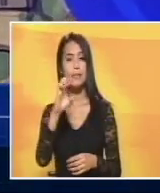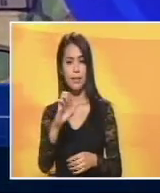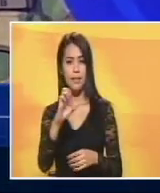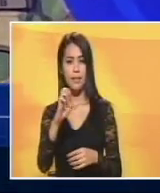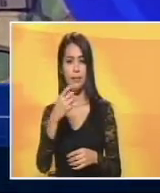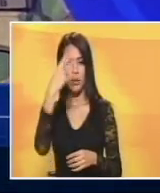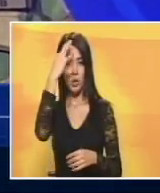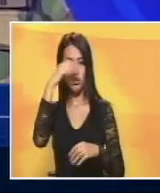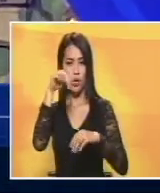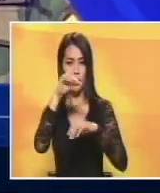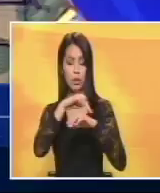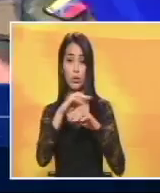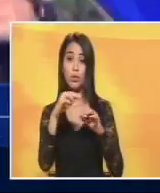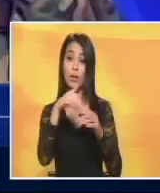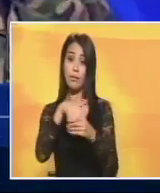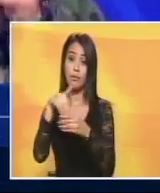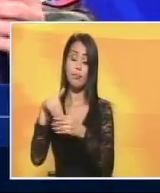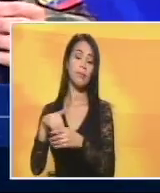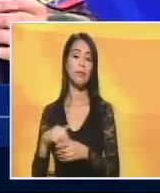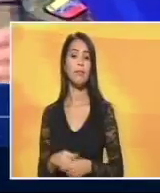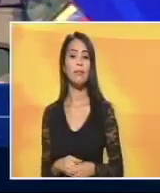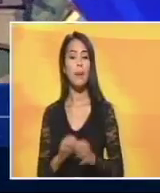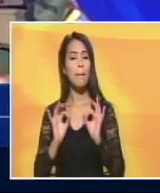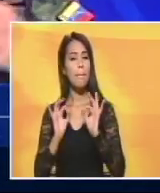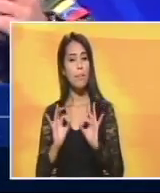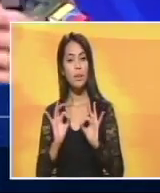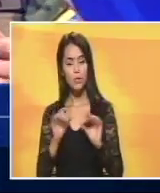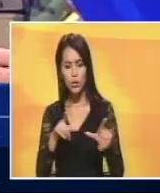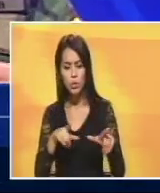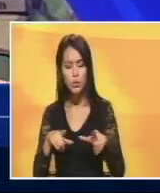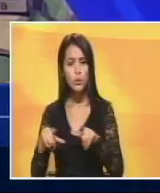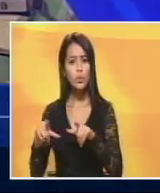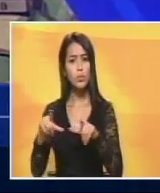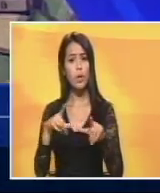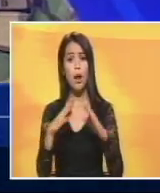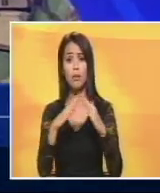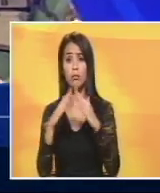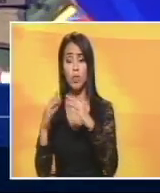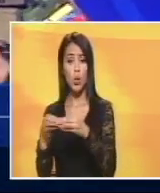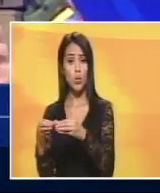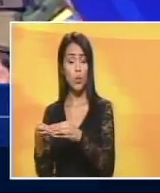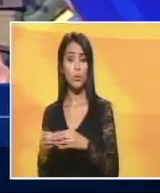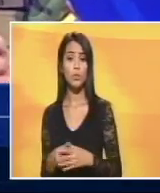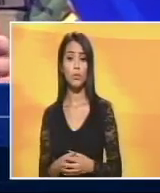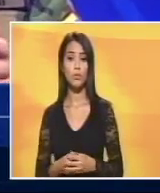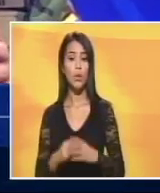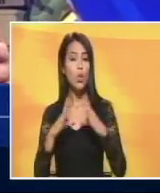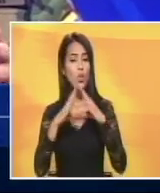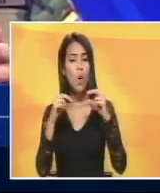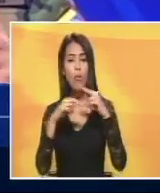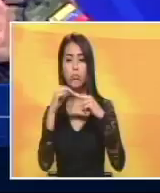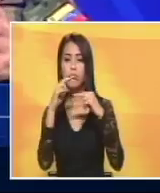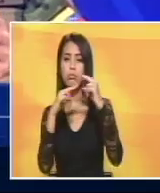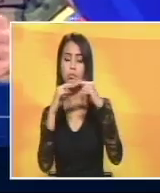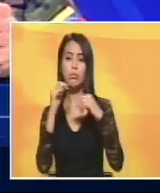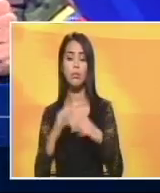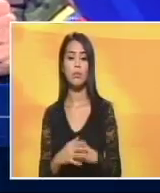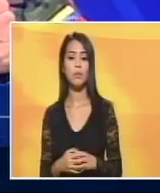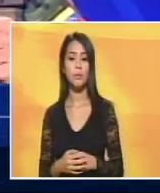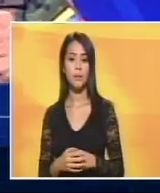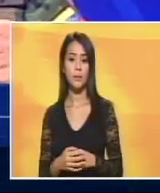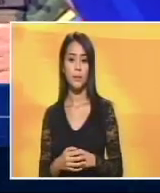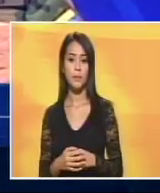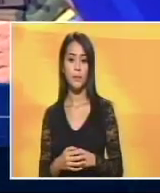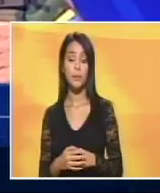Consejo Nacional Electoral, las juntas regionales, las juntas parroquiales, toda la infraestructura que